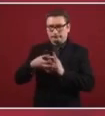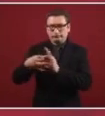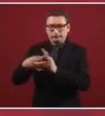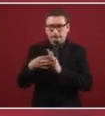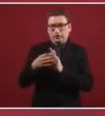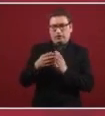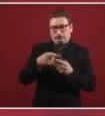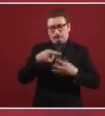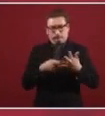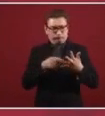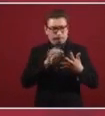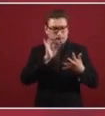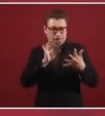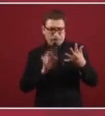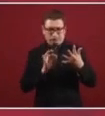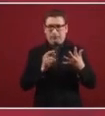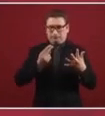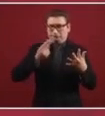necesario